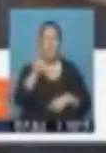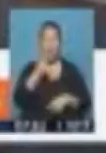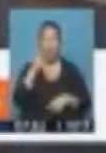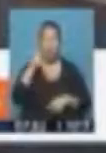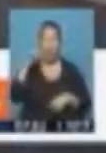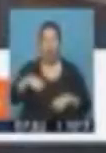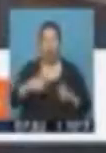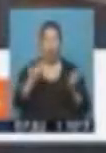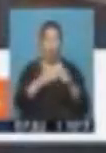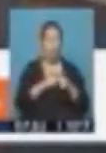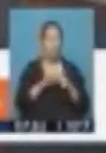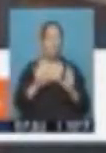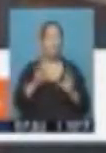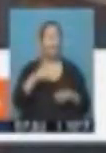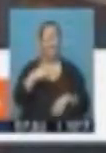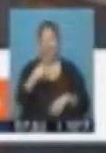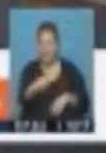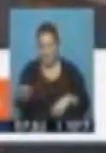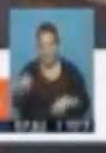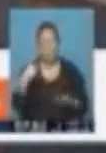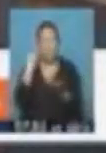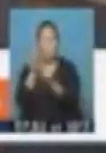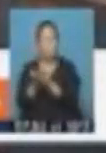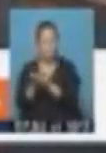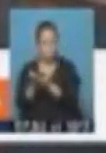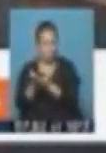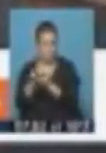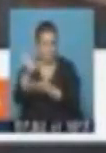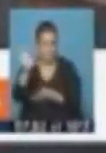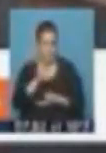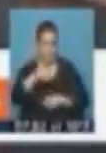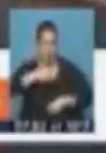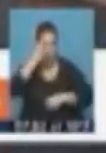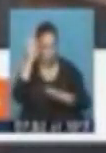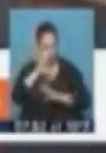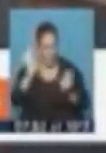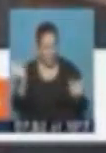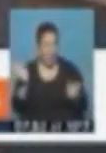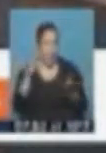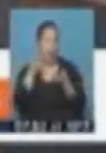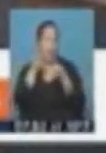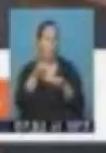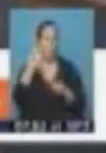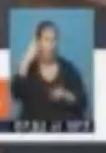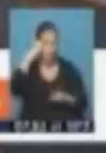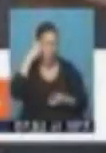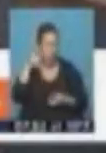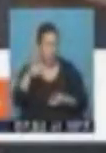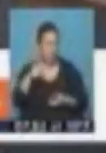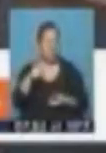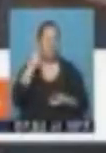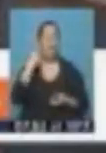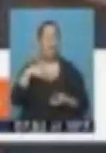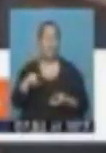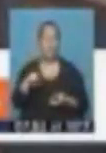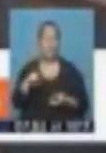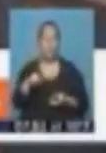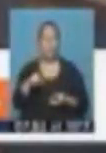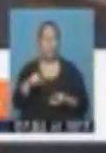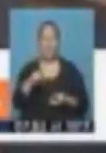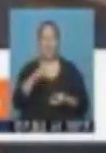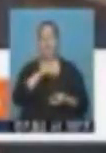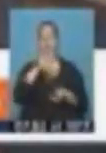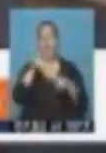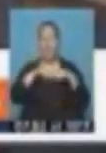hoy en comisión, pero que en una semana van a estar ya designados oficialmente con el aval parlamentario, cuando